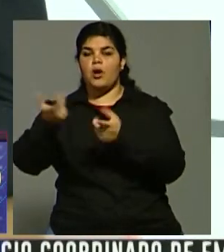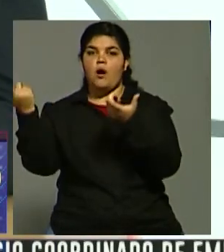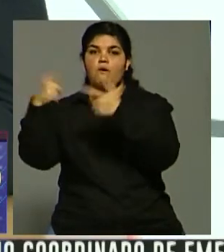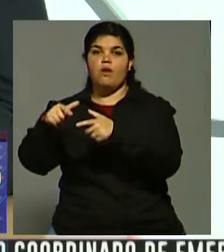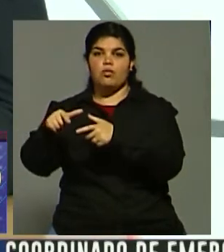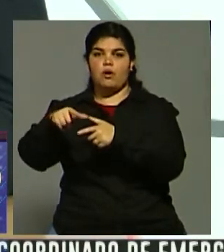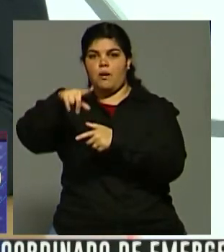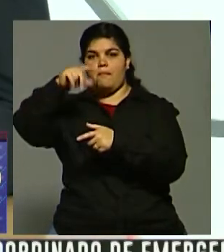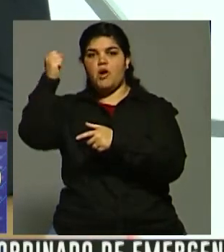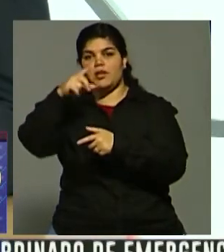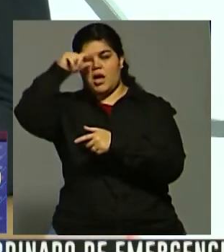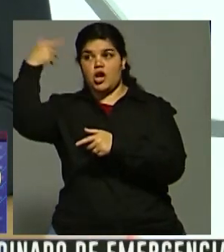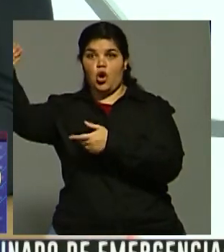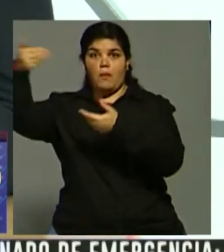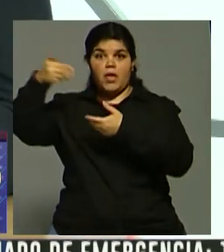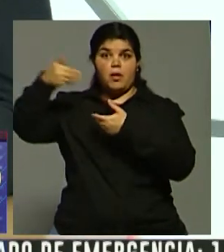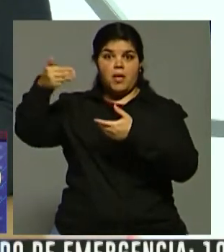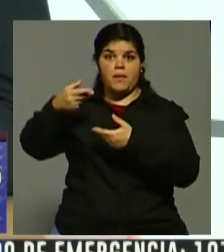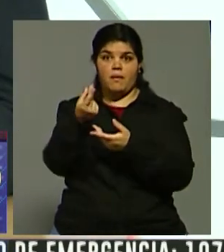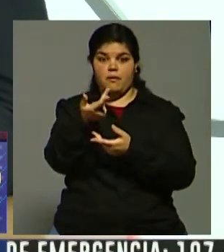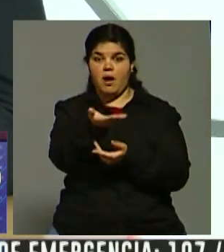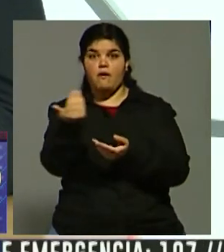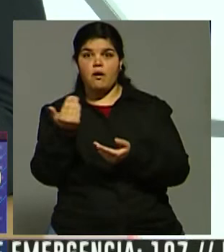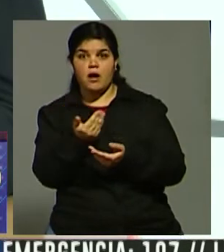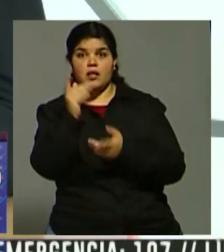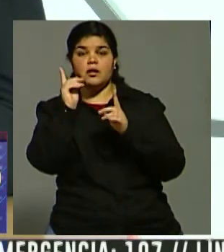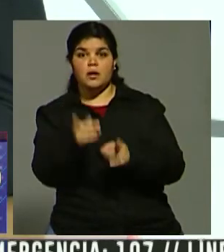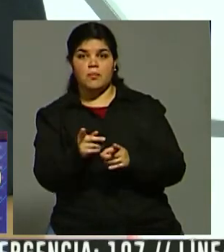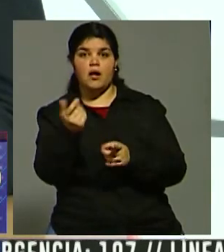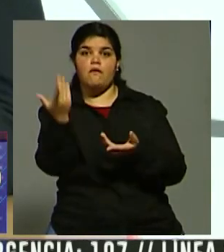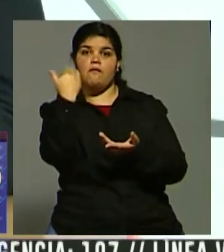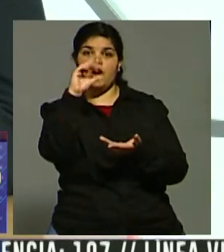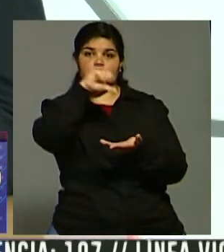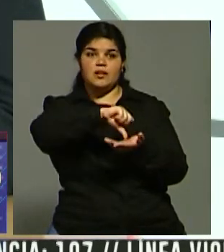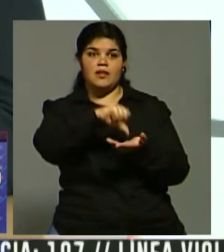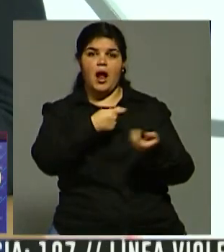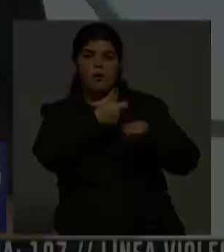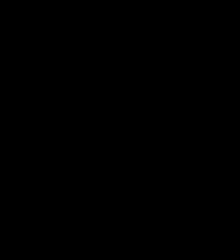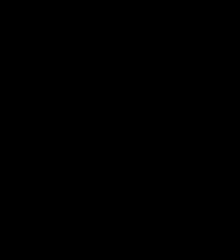reducir el déficit fiscal y otra mayor nivel de coordinación con el banco centro algo que no venía sucediendo en la práctica